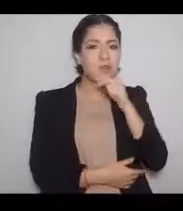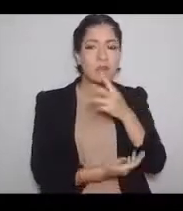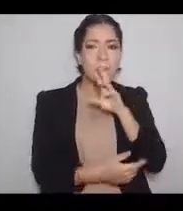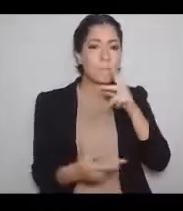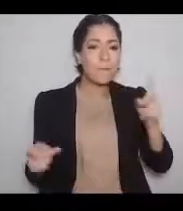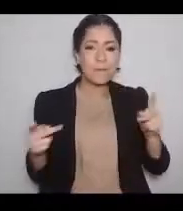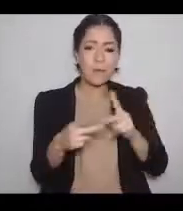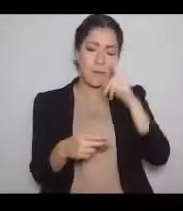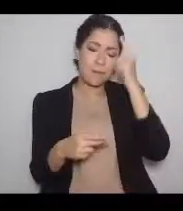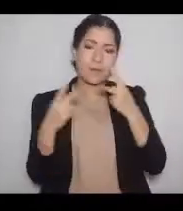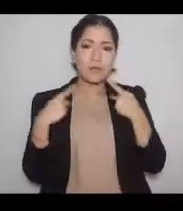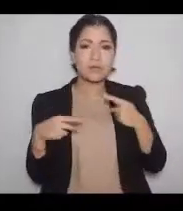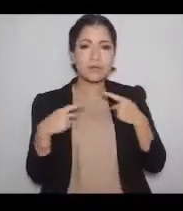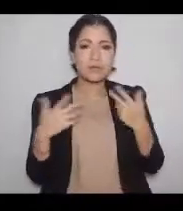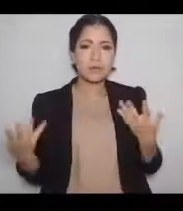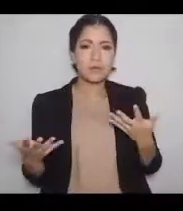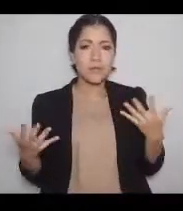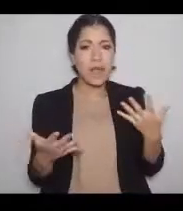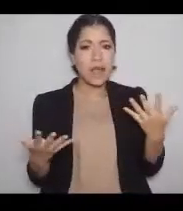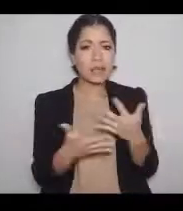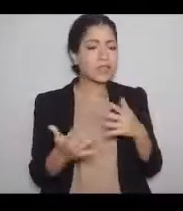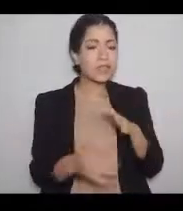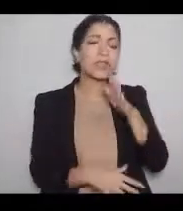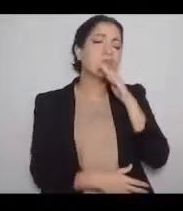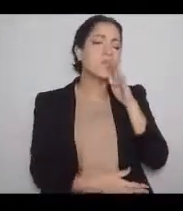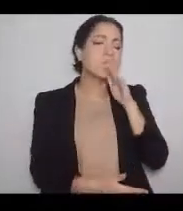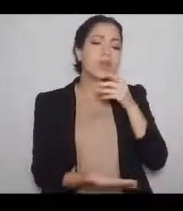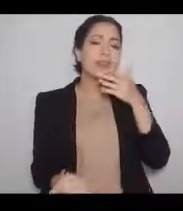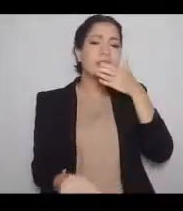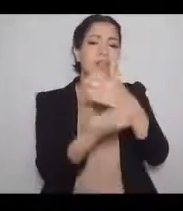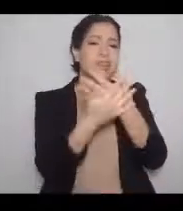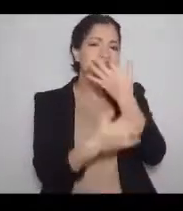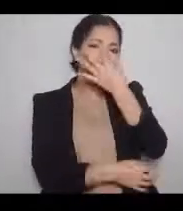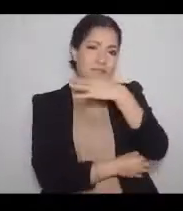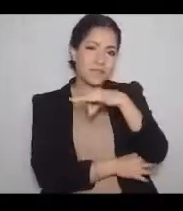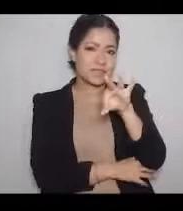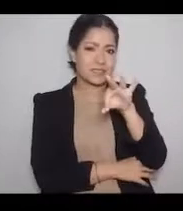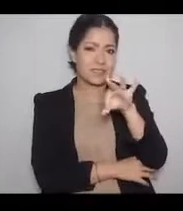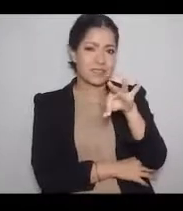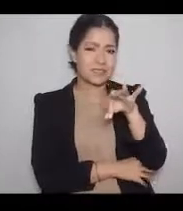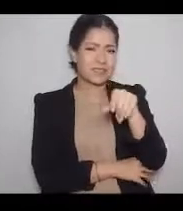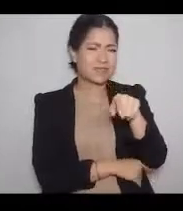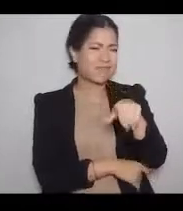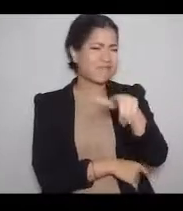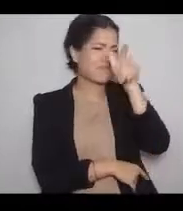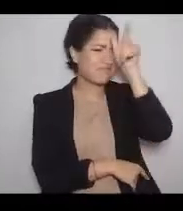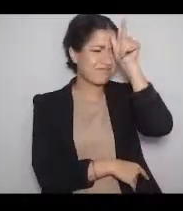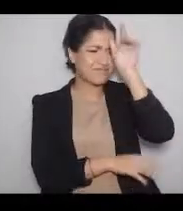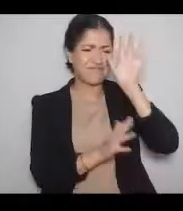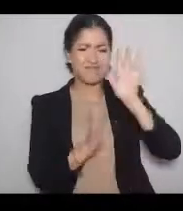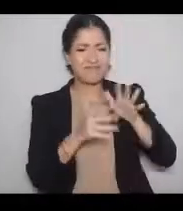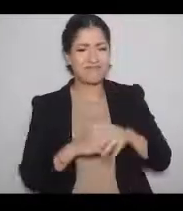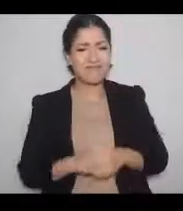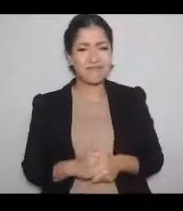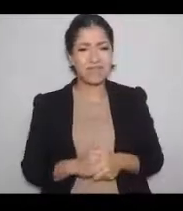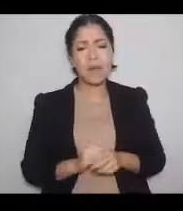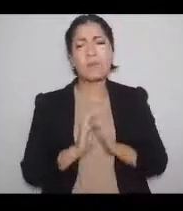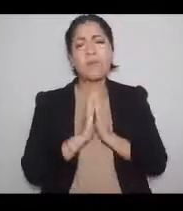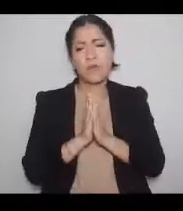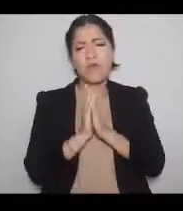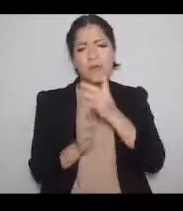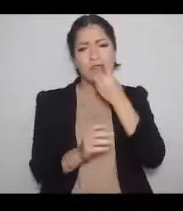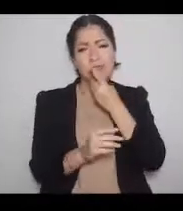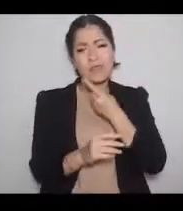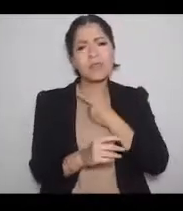Deliras, Tico. Por una vez, dame la razón. Ahora que estoy muerto, dame la razón. No tienes